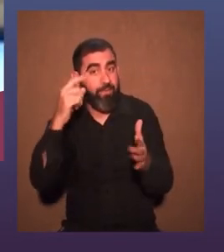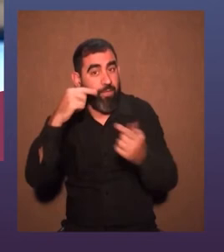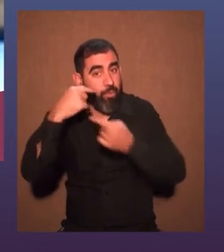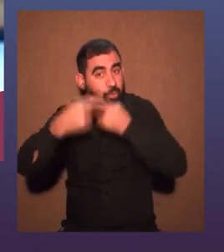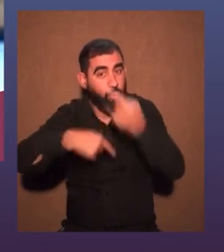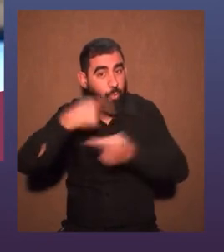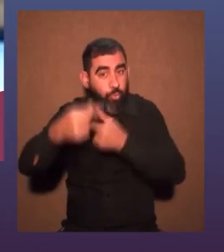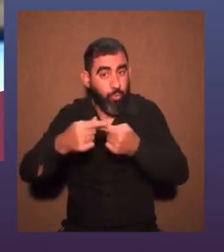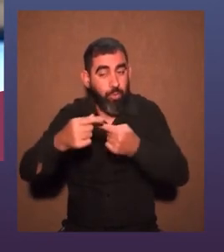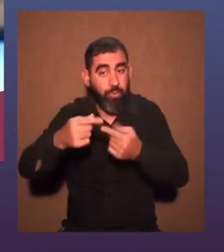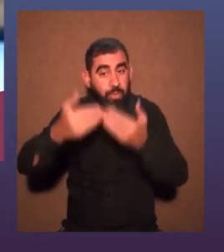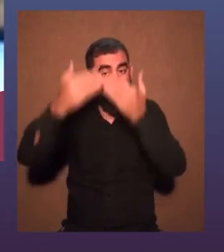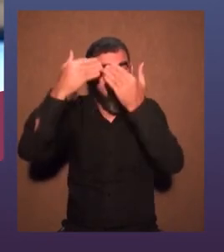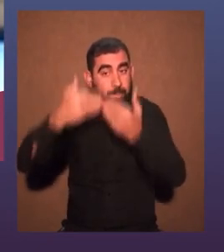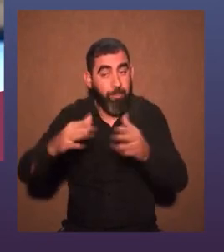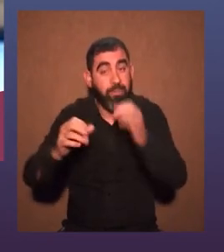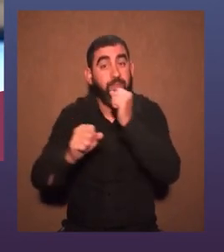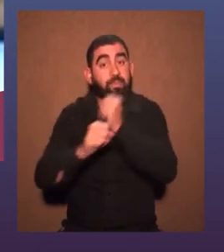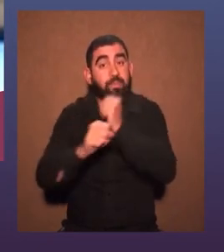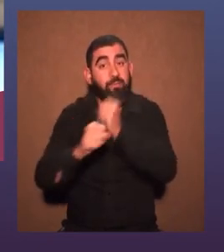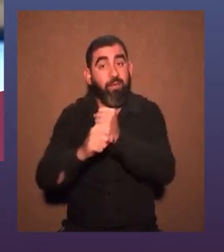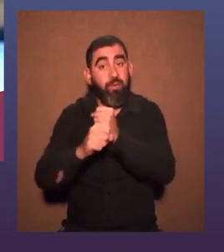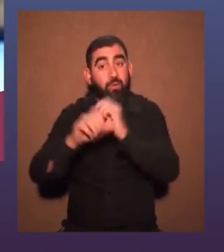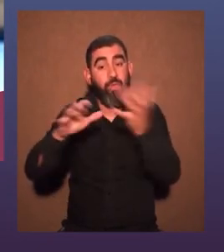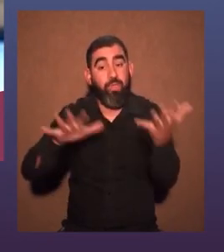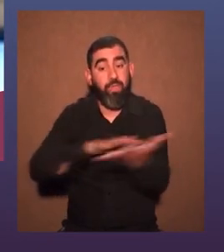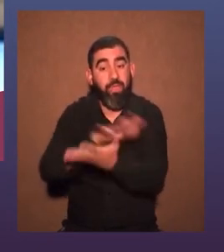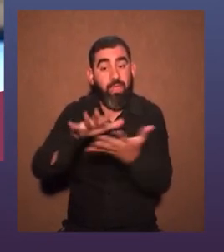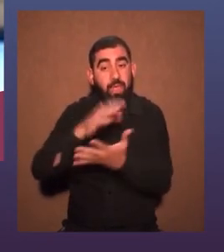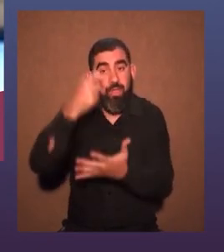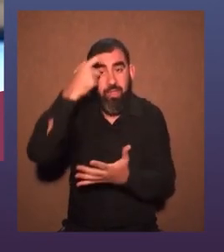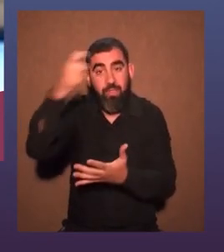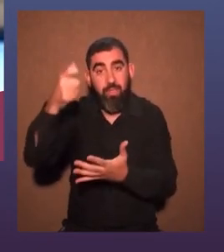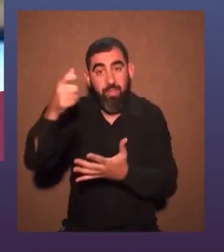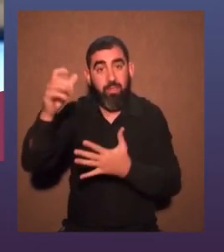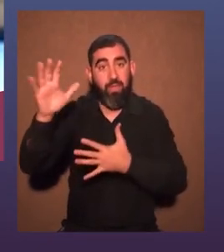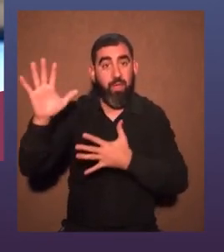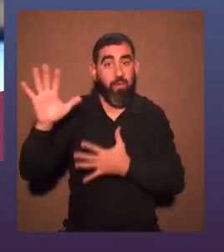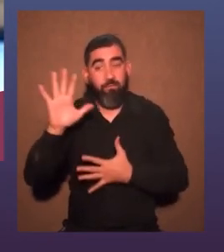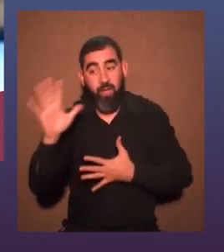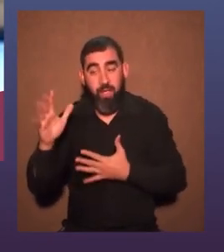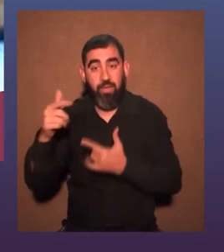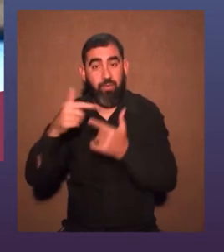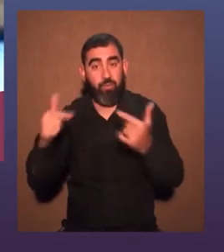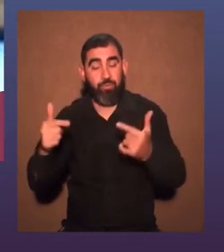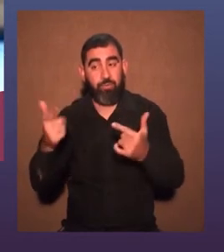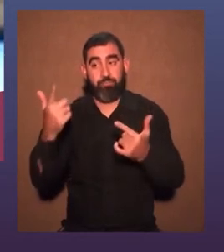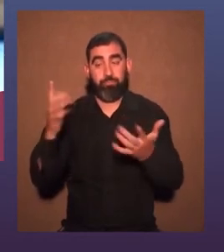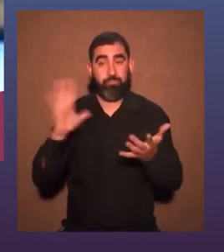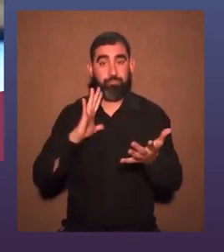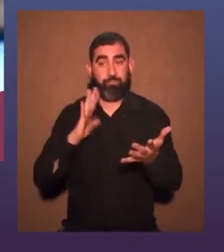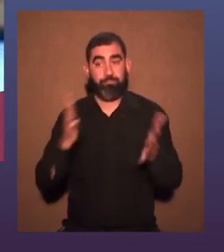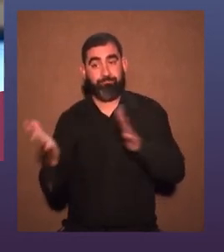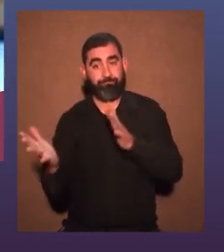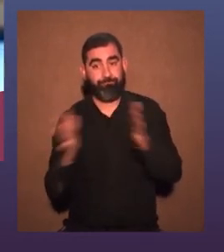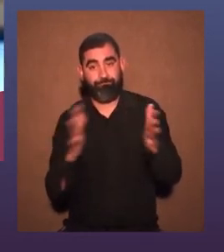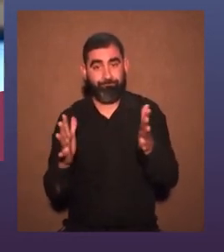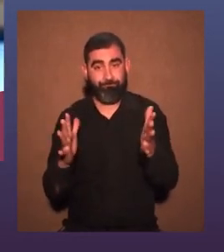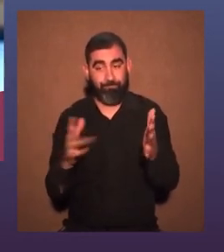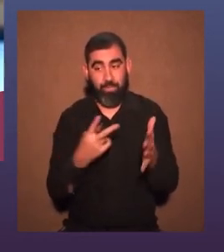y comienzo del trabajo de las áreas técnicas y de los bailarines. Entonces, claro, es como que quedas como